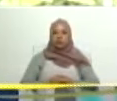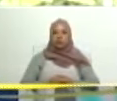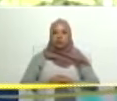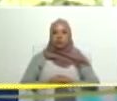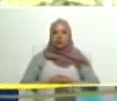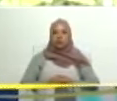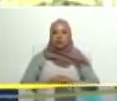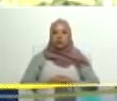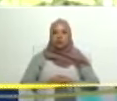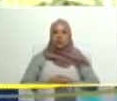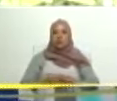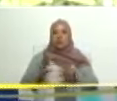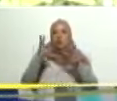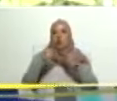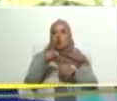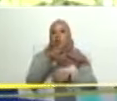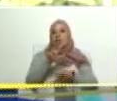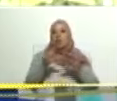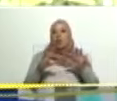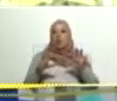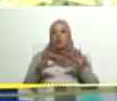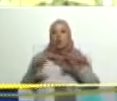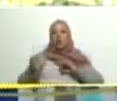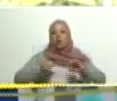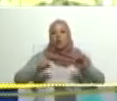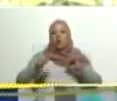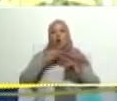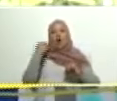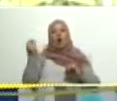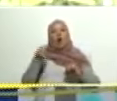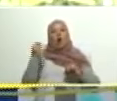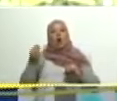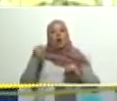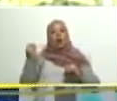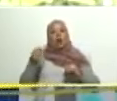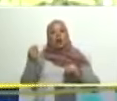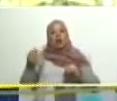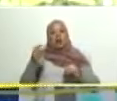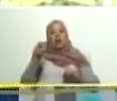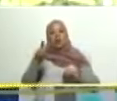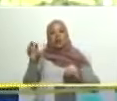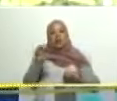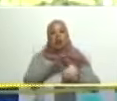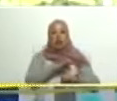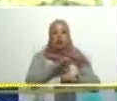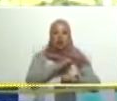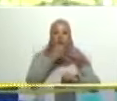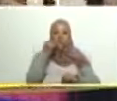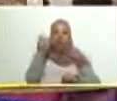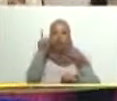Número 38, el movimiento juvenil Robert Serra.